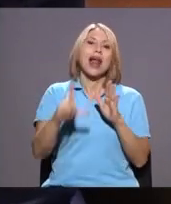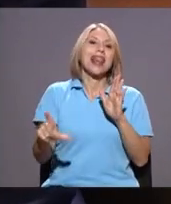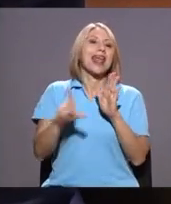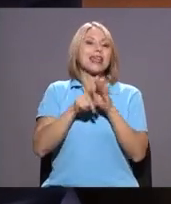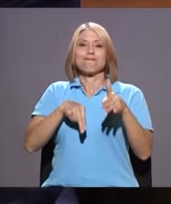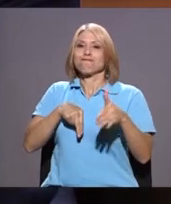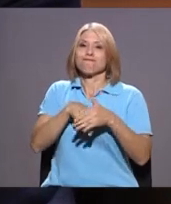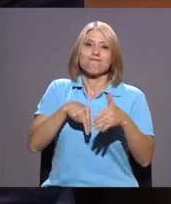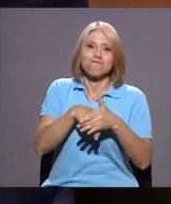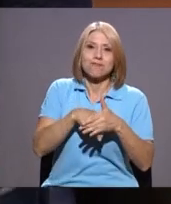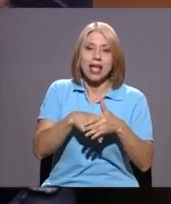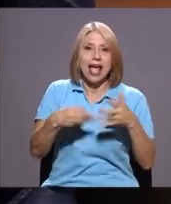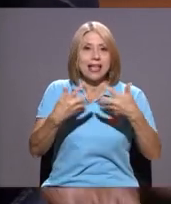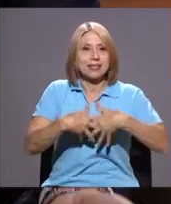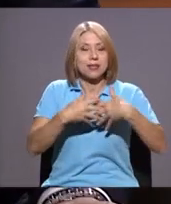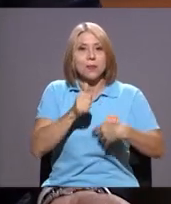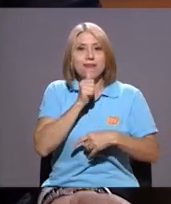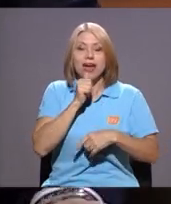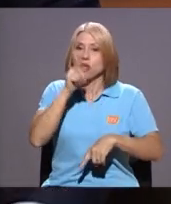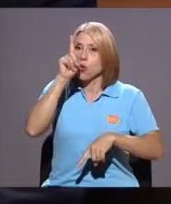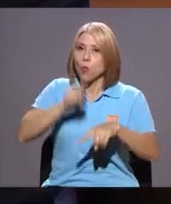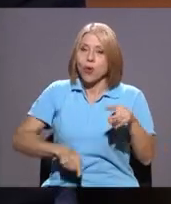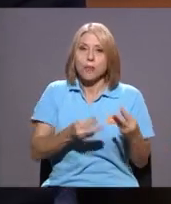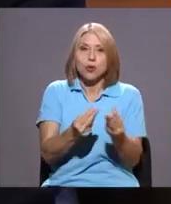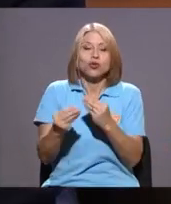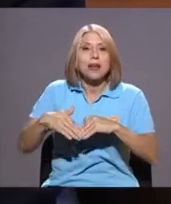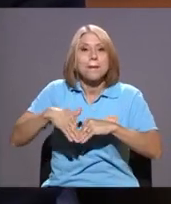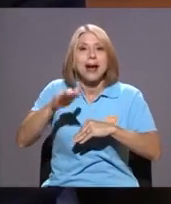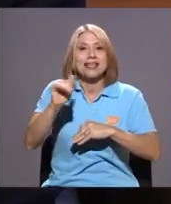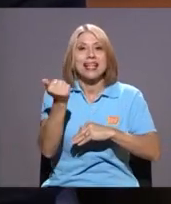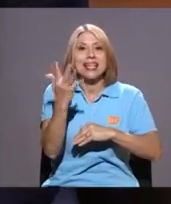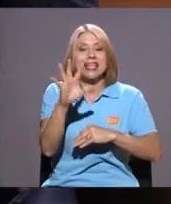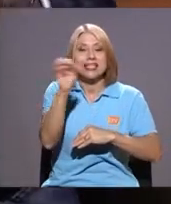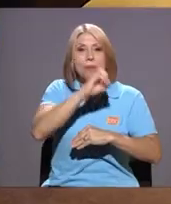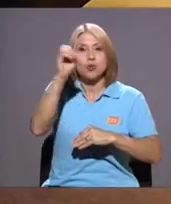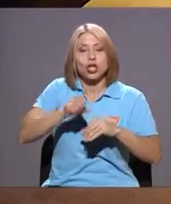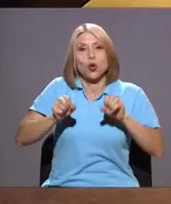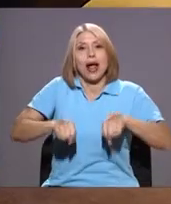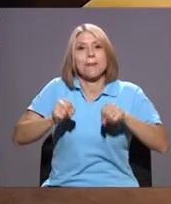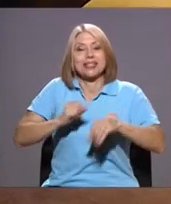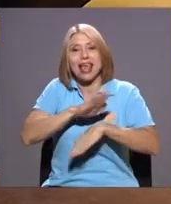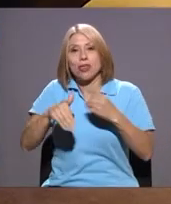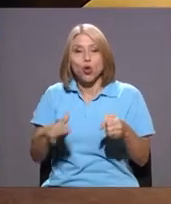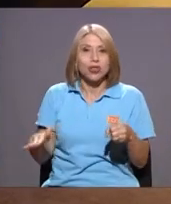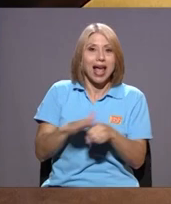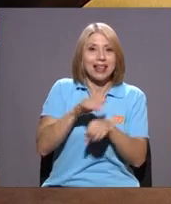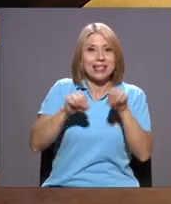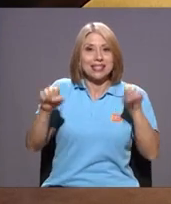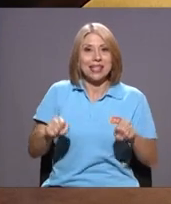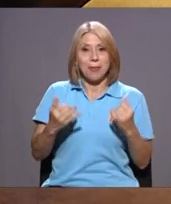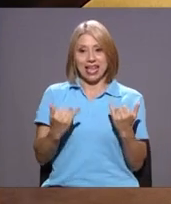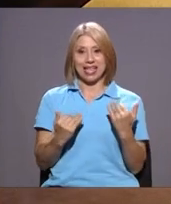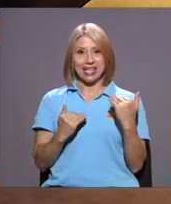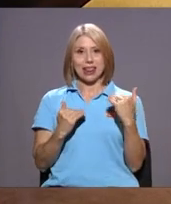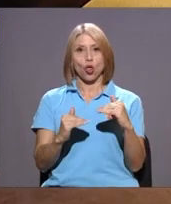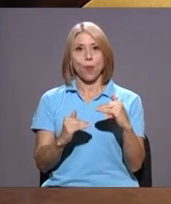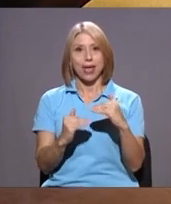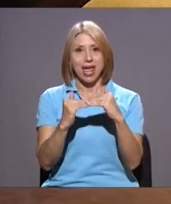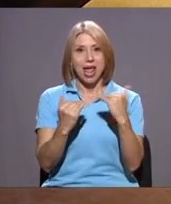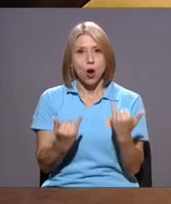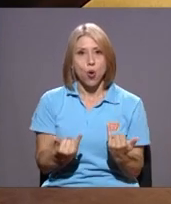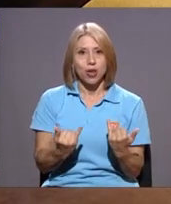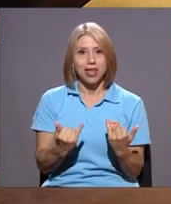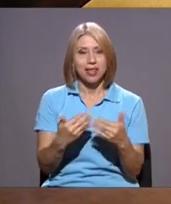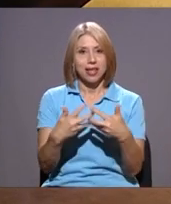privado produzca más allá el 15 por ciento de la capacidad total del sistema que eso es el tope hoy de producción del